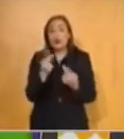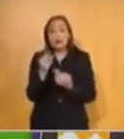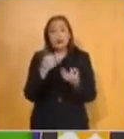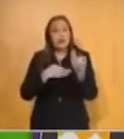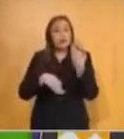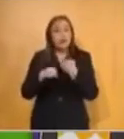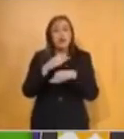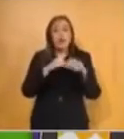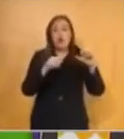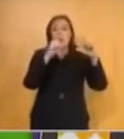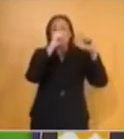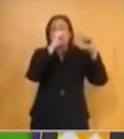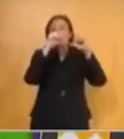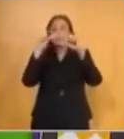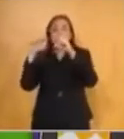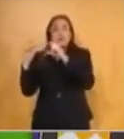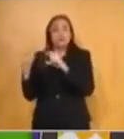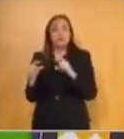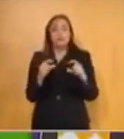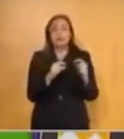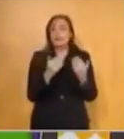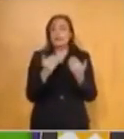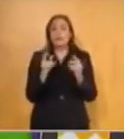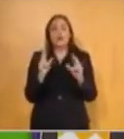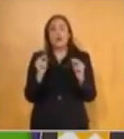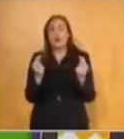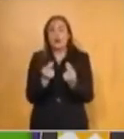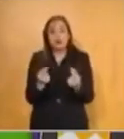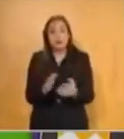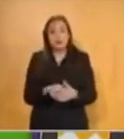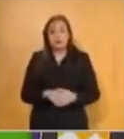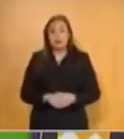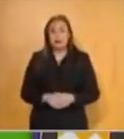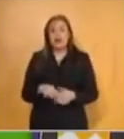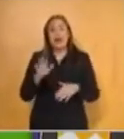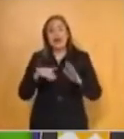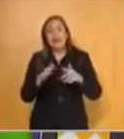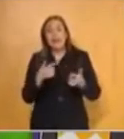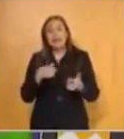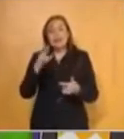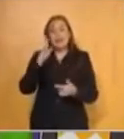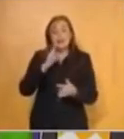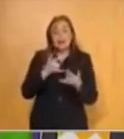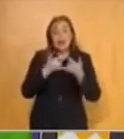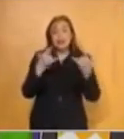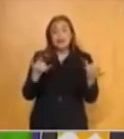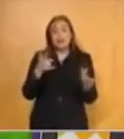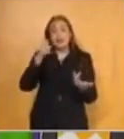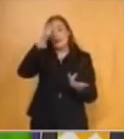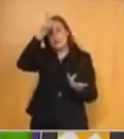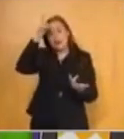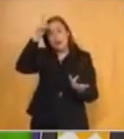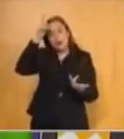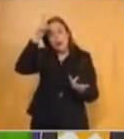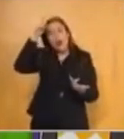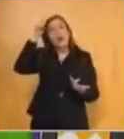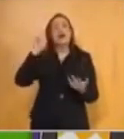los paneles existan captions. ¿Por qué? Porque a veces la historia se cuenta por sí sola con lo que está ocurriendo en la